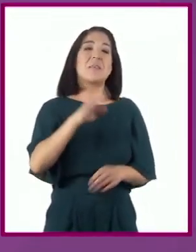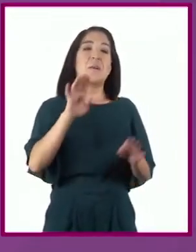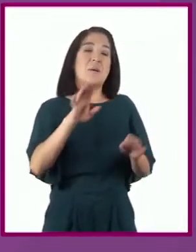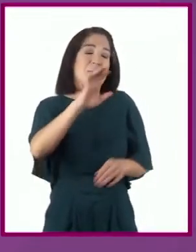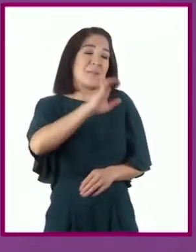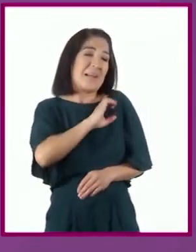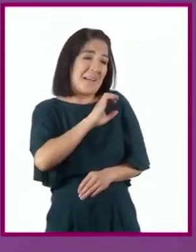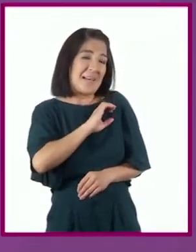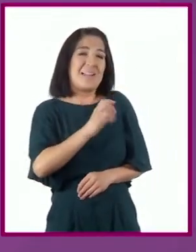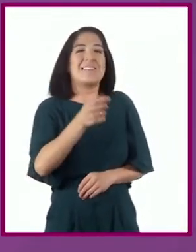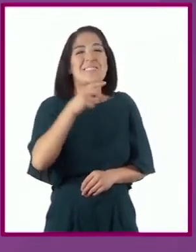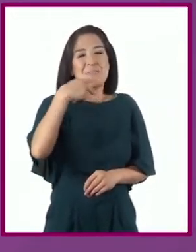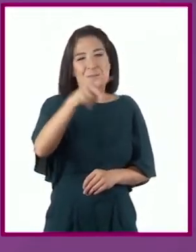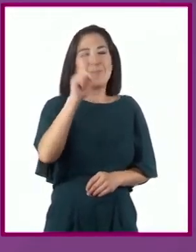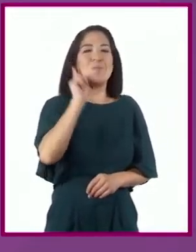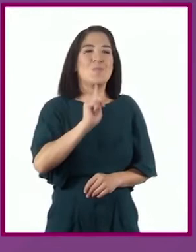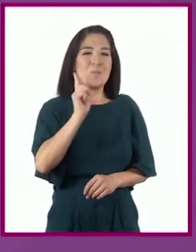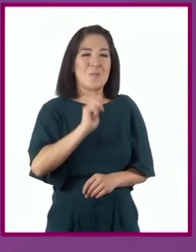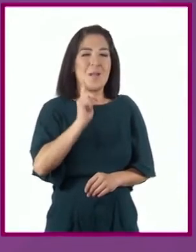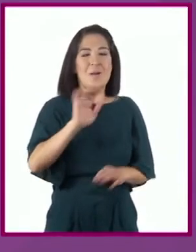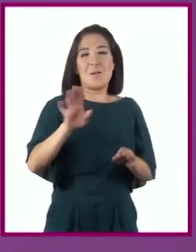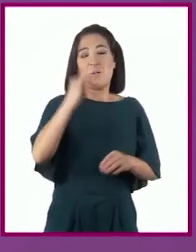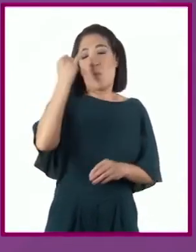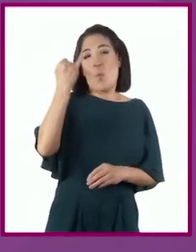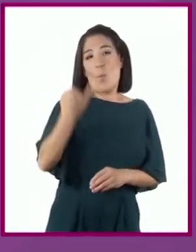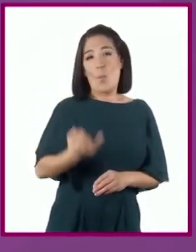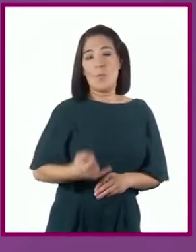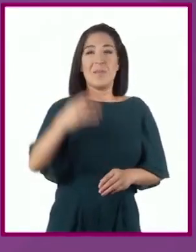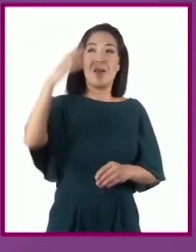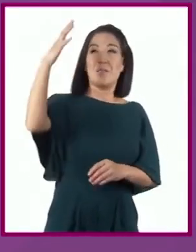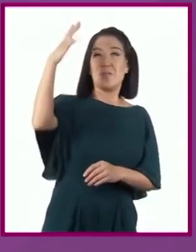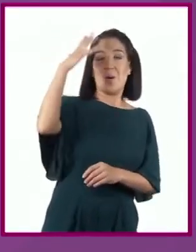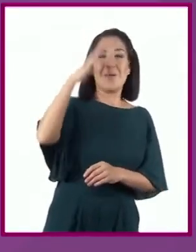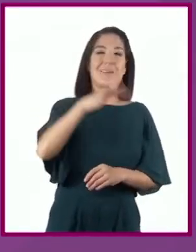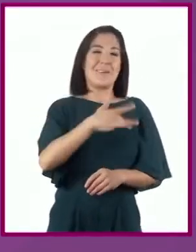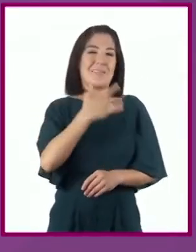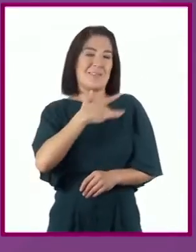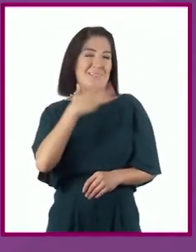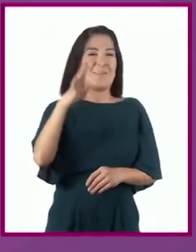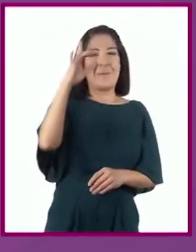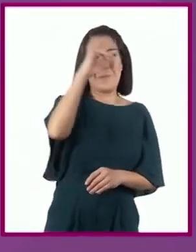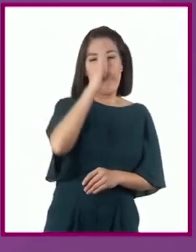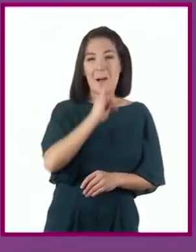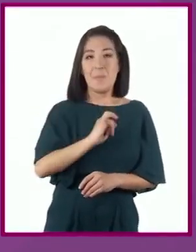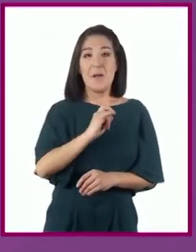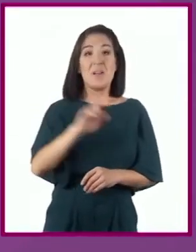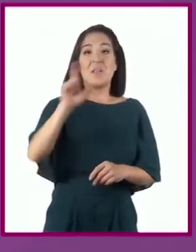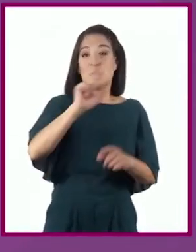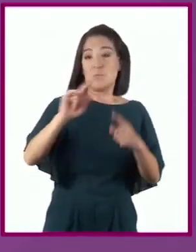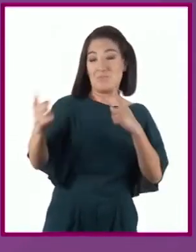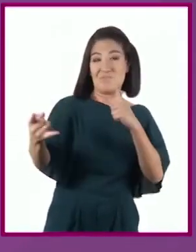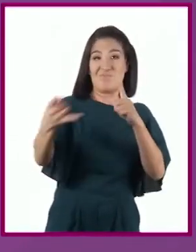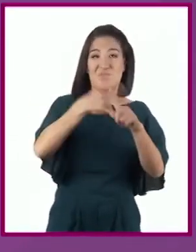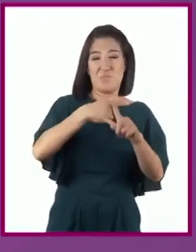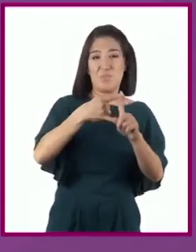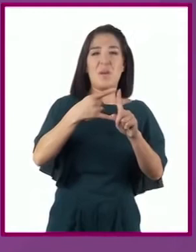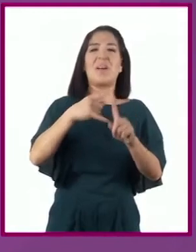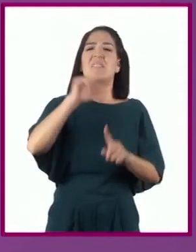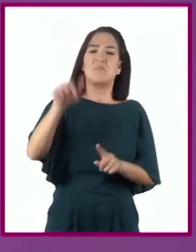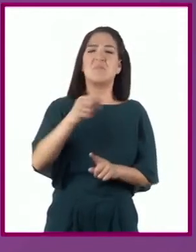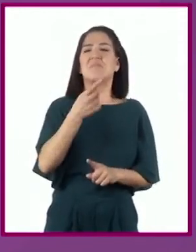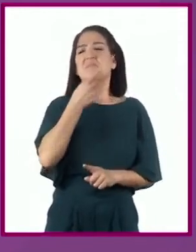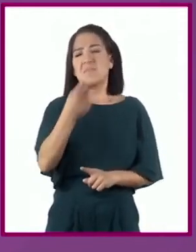Perrin. Era una muchacha larguirucha y tostada por el sol. Acabó de cerrar la puerta tras de sí y dijo: